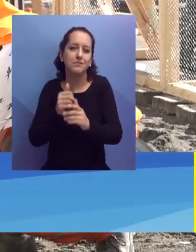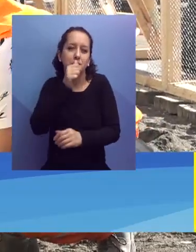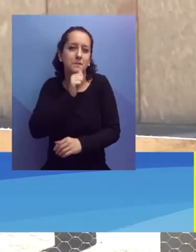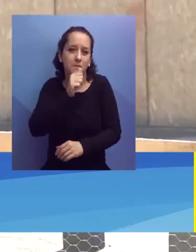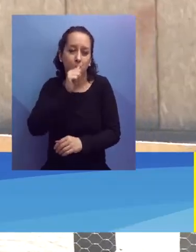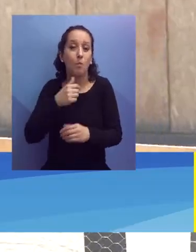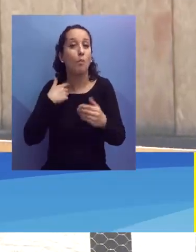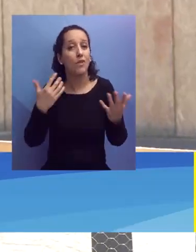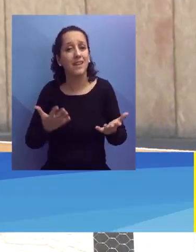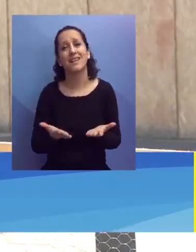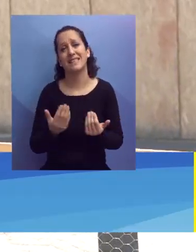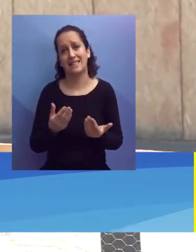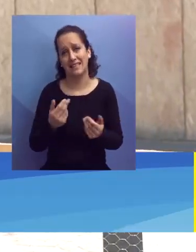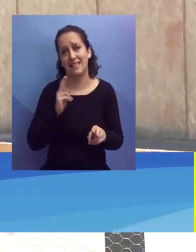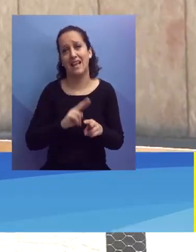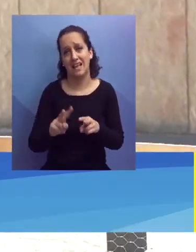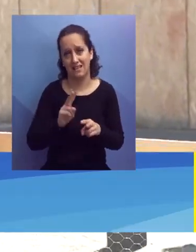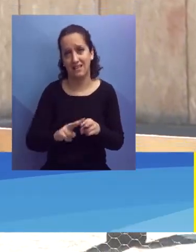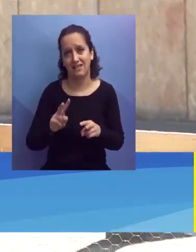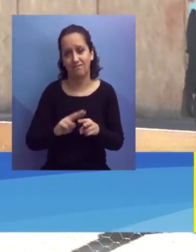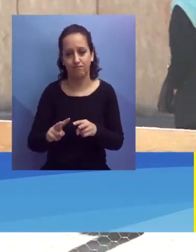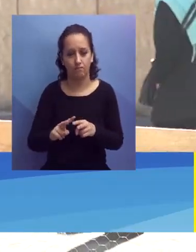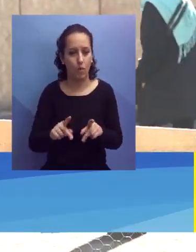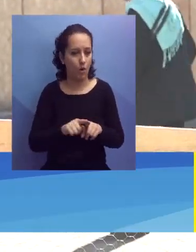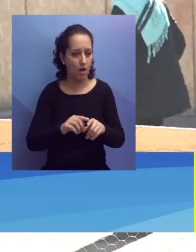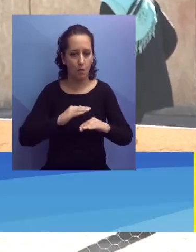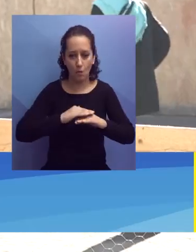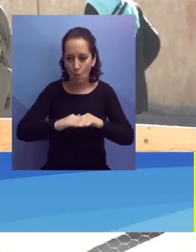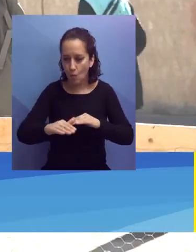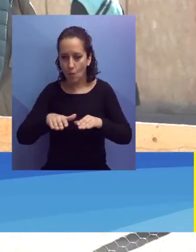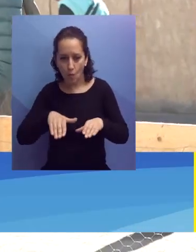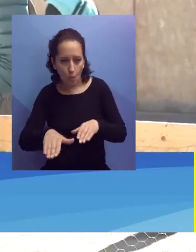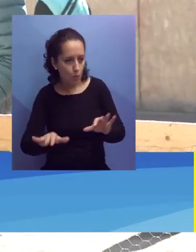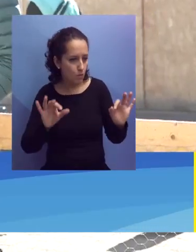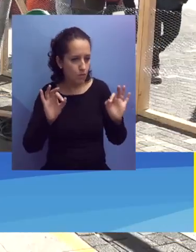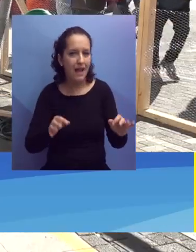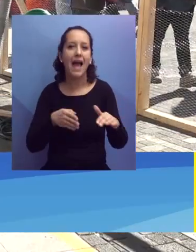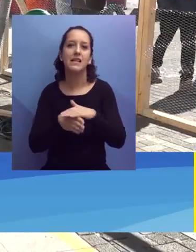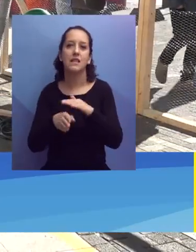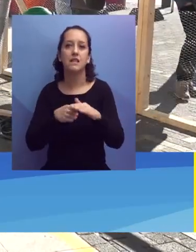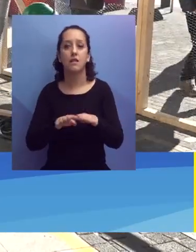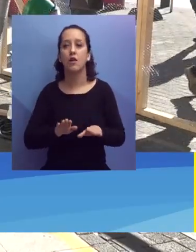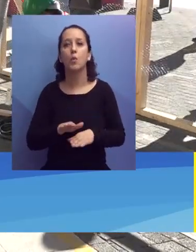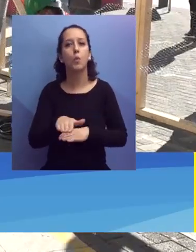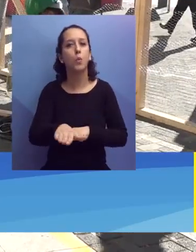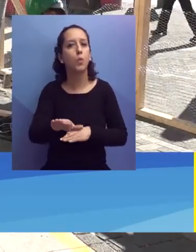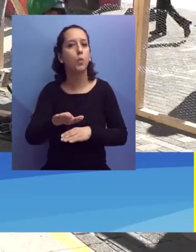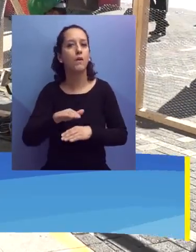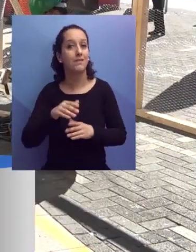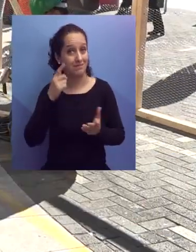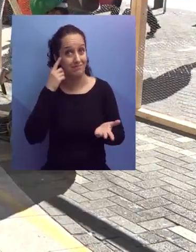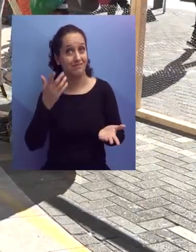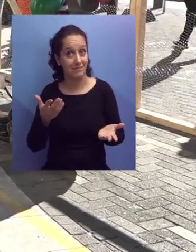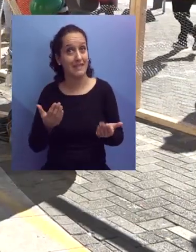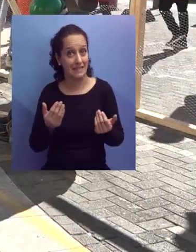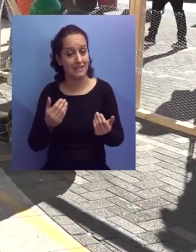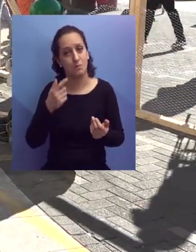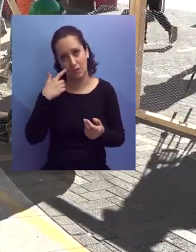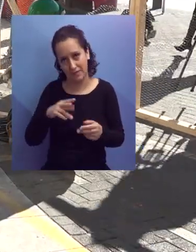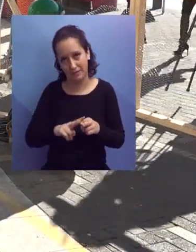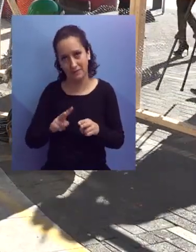se generan, son obras necesarias de ejecutar, pues consideran un nuevo estándar de seguridad y accesibilidad